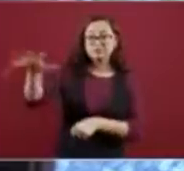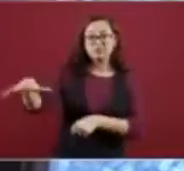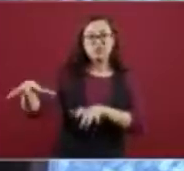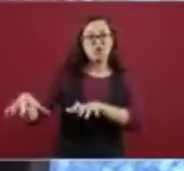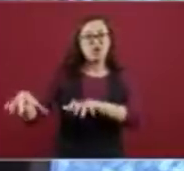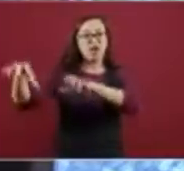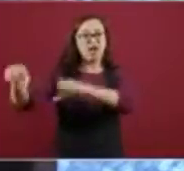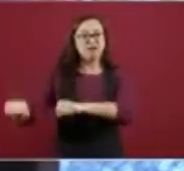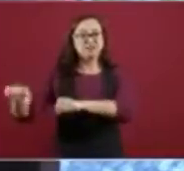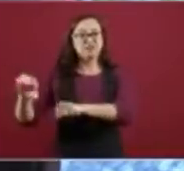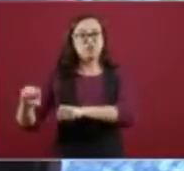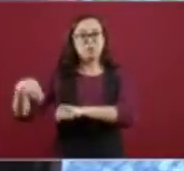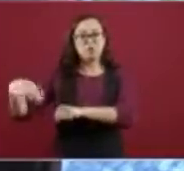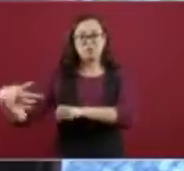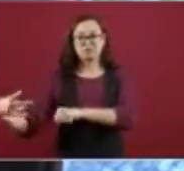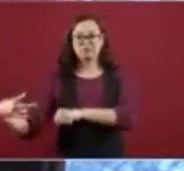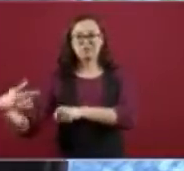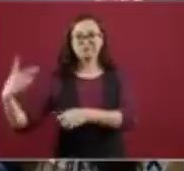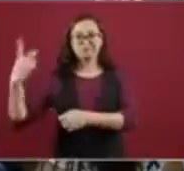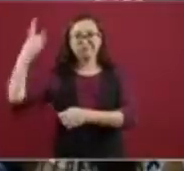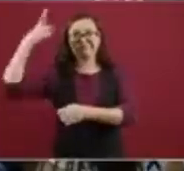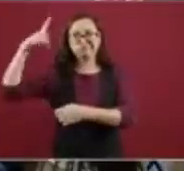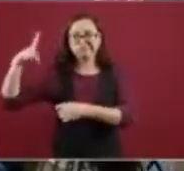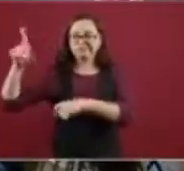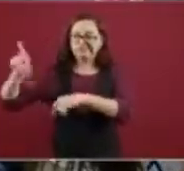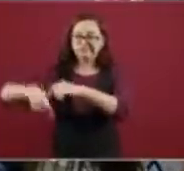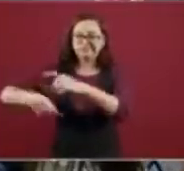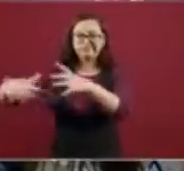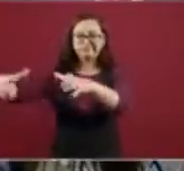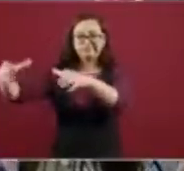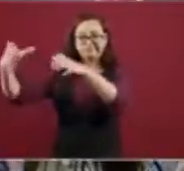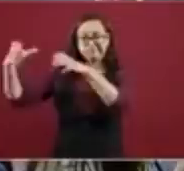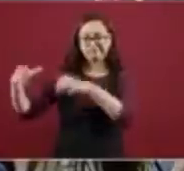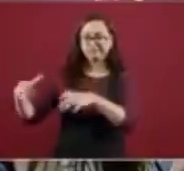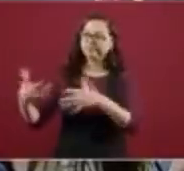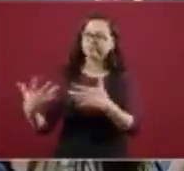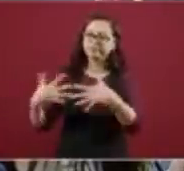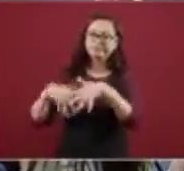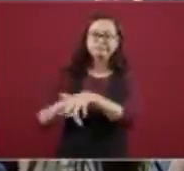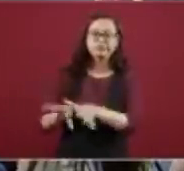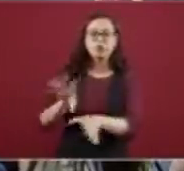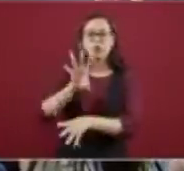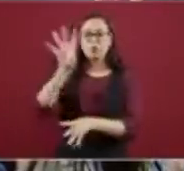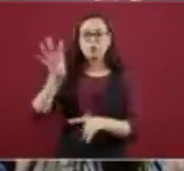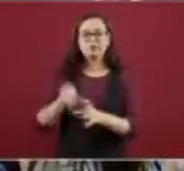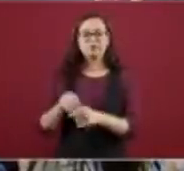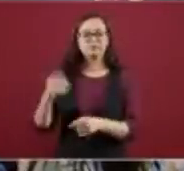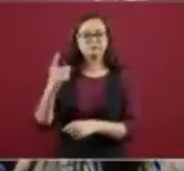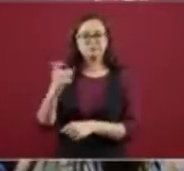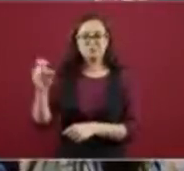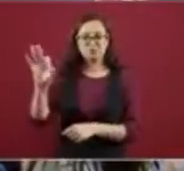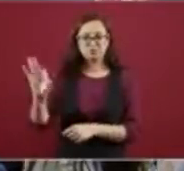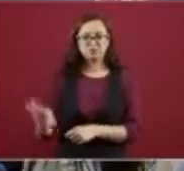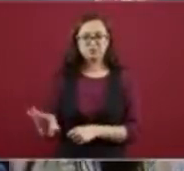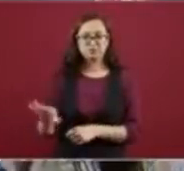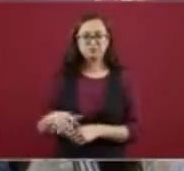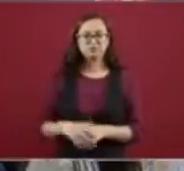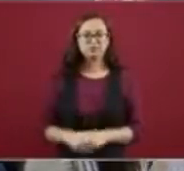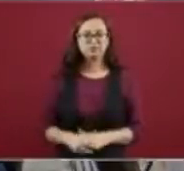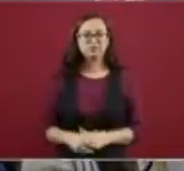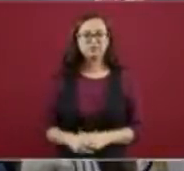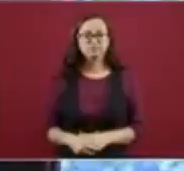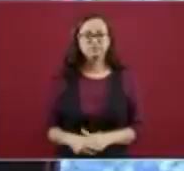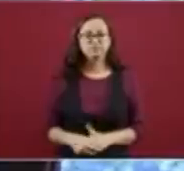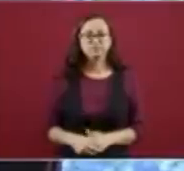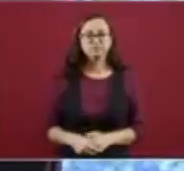integra todo. No se suprime, no se elimina